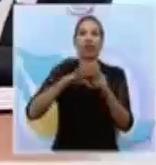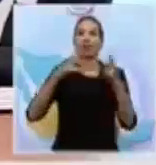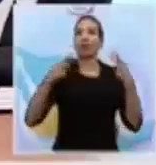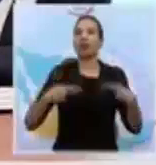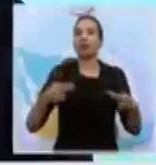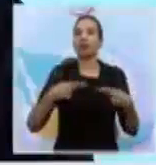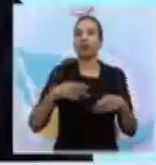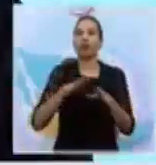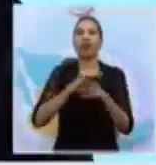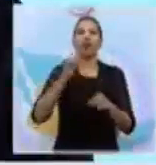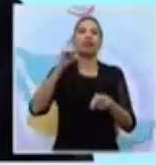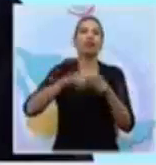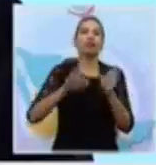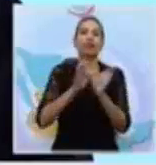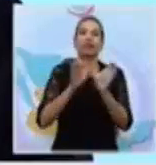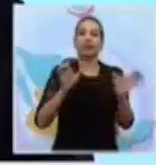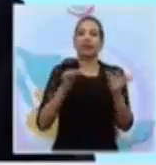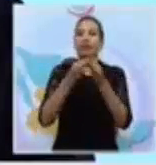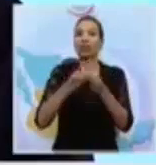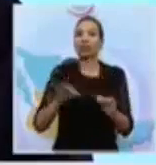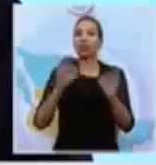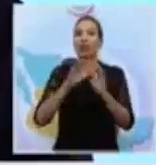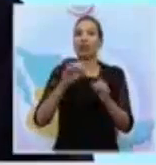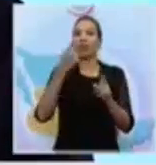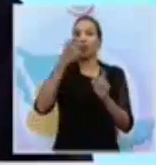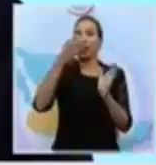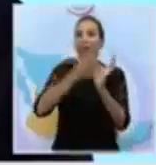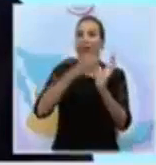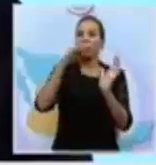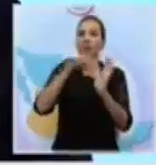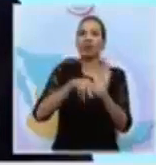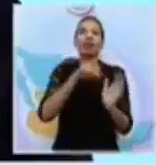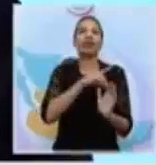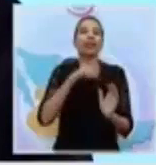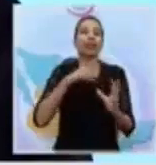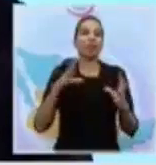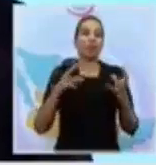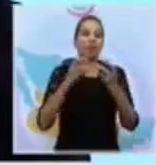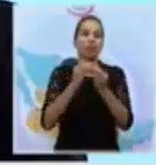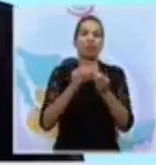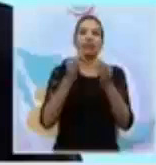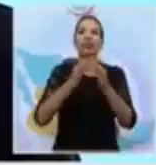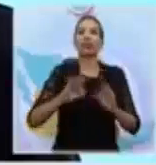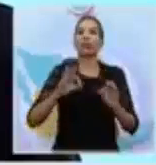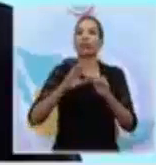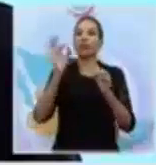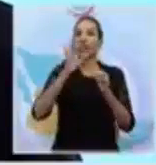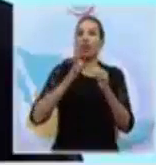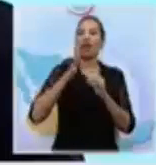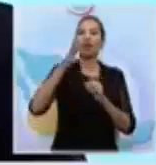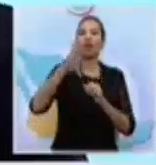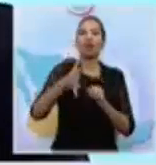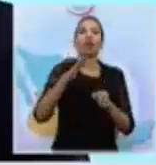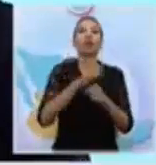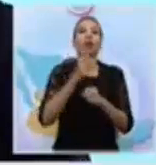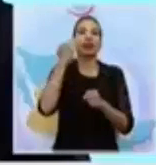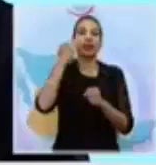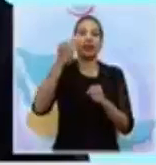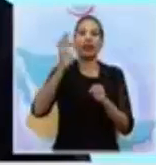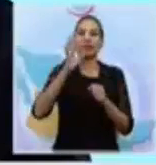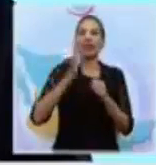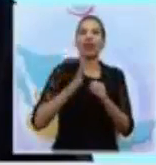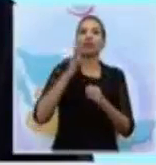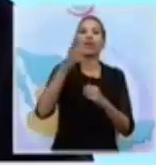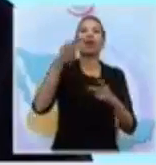y la desmercantilización radical son metas para ser alcanzadas en el largo plazo, puesto que el largo